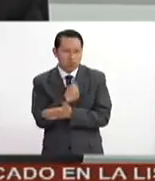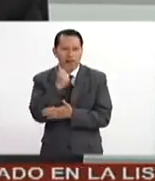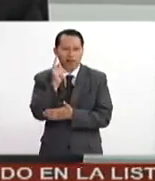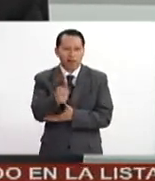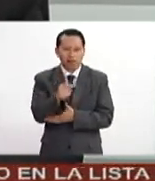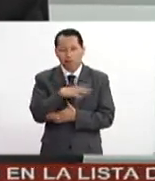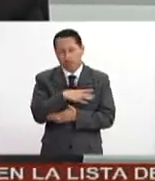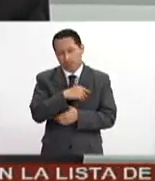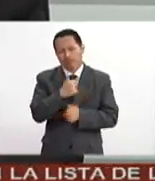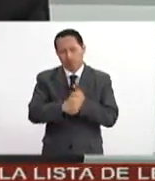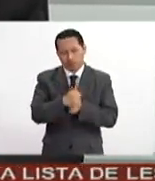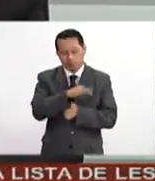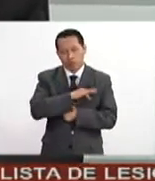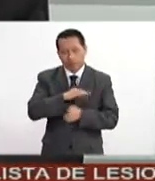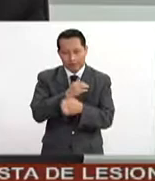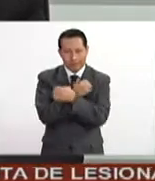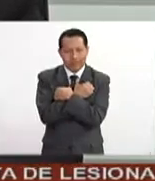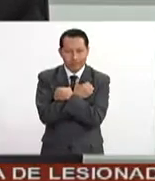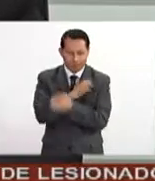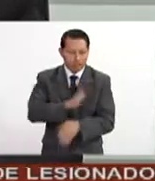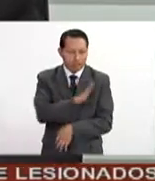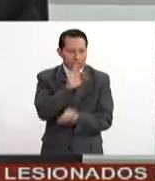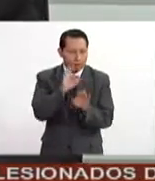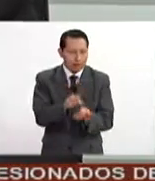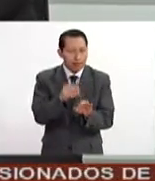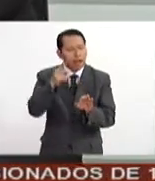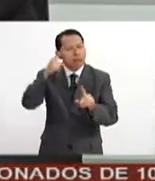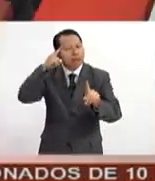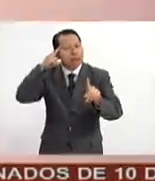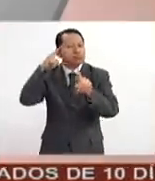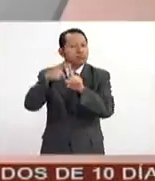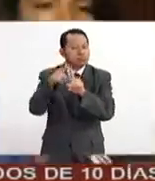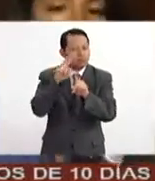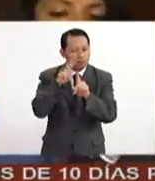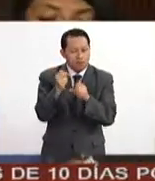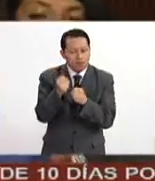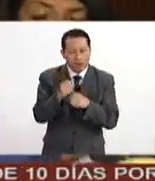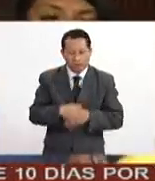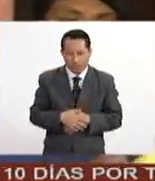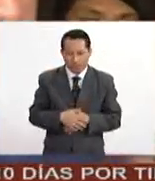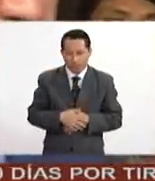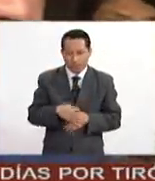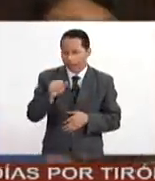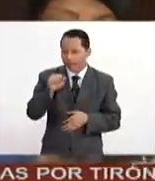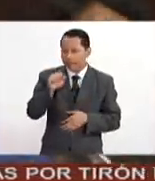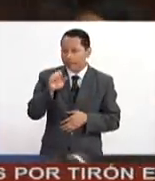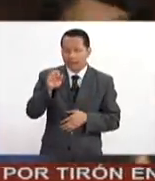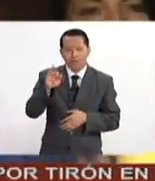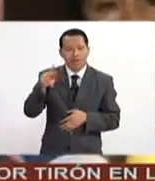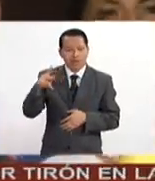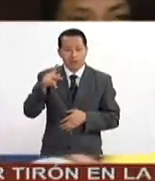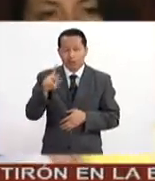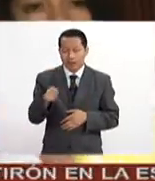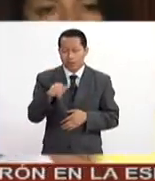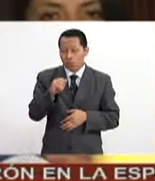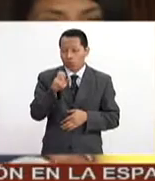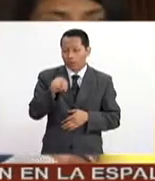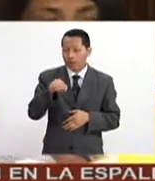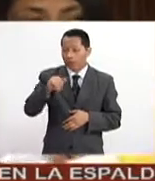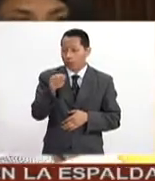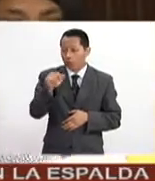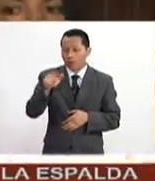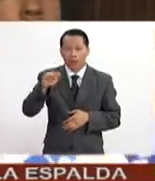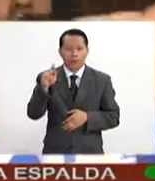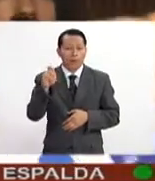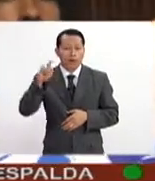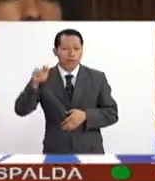educación de calidad. Y por eso, sí, la altura de miras es muy alto. El auditor superior de la Federación, Juan Manuel Portal,